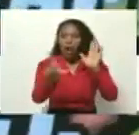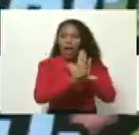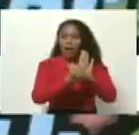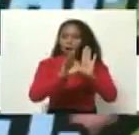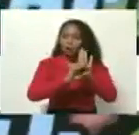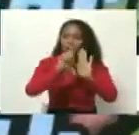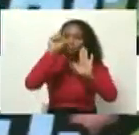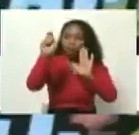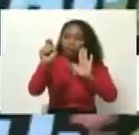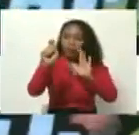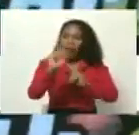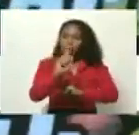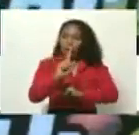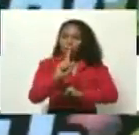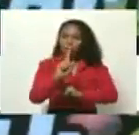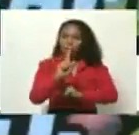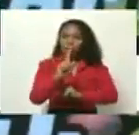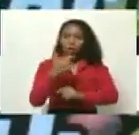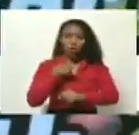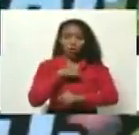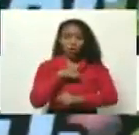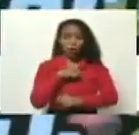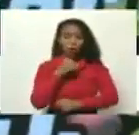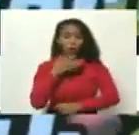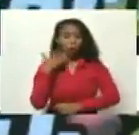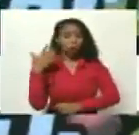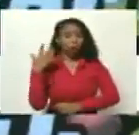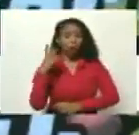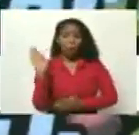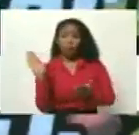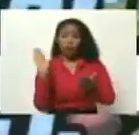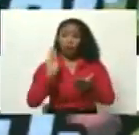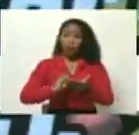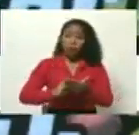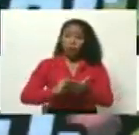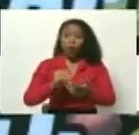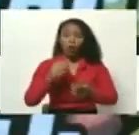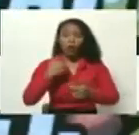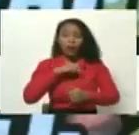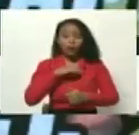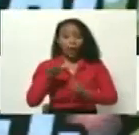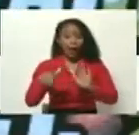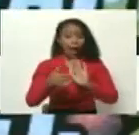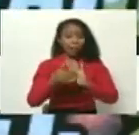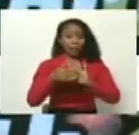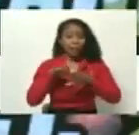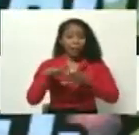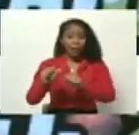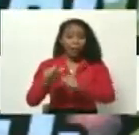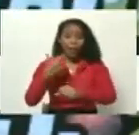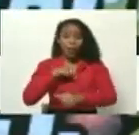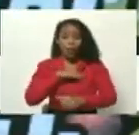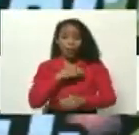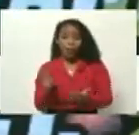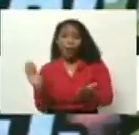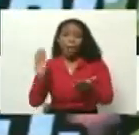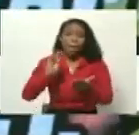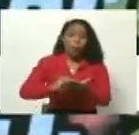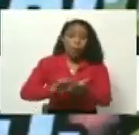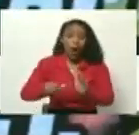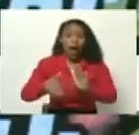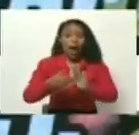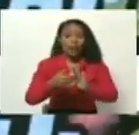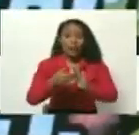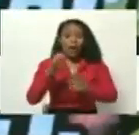constitucional, y no por capricho colocamos nuestra condición antiimperialista y nuestra condición